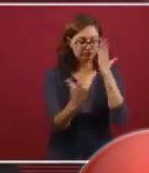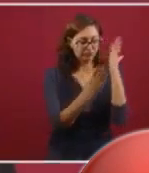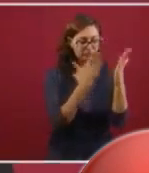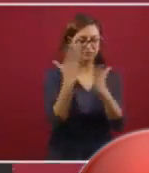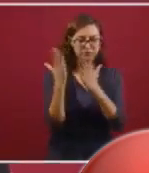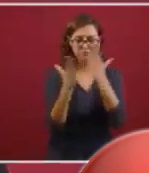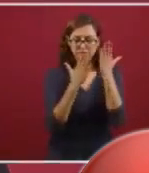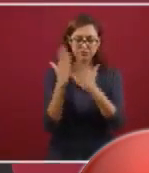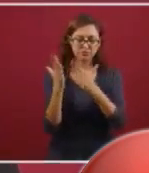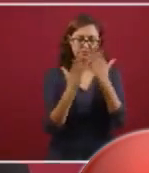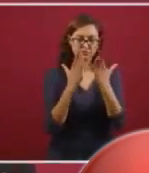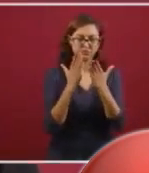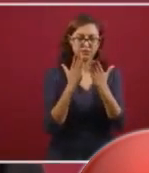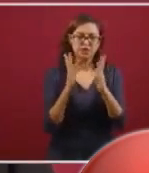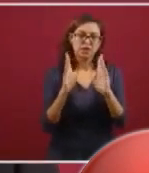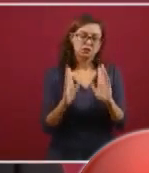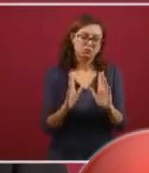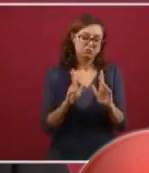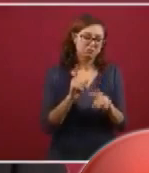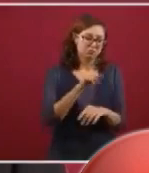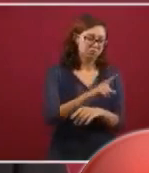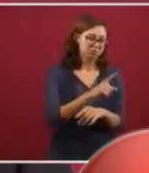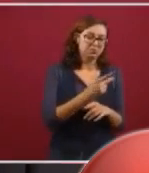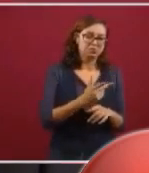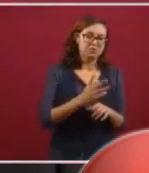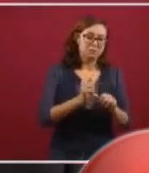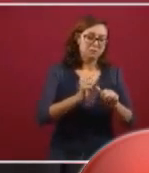en el caso del colegio militar,